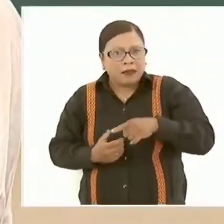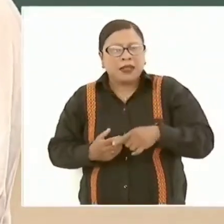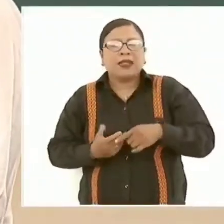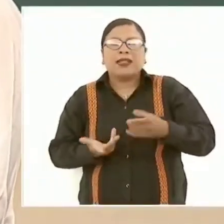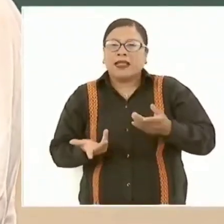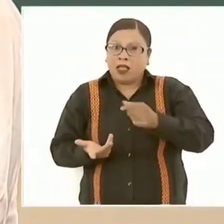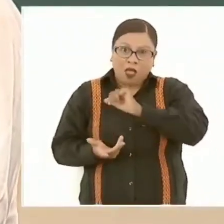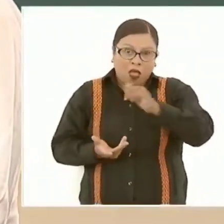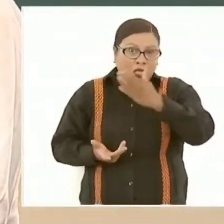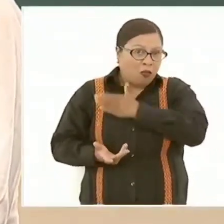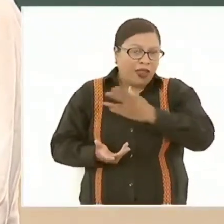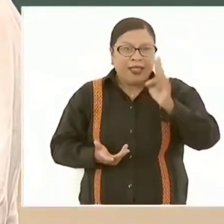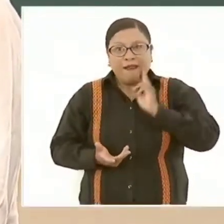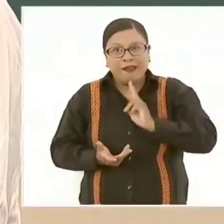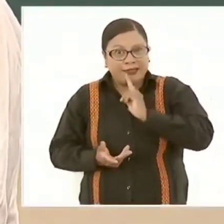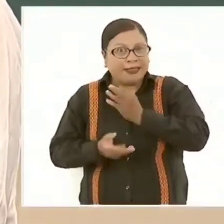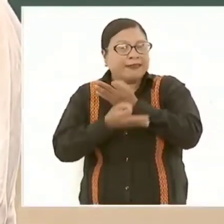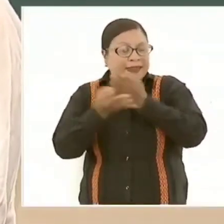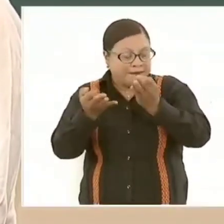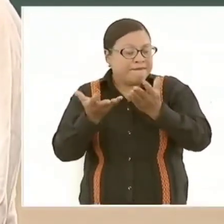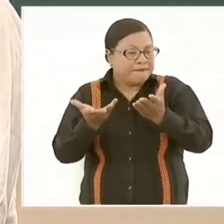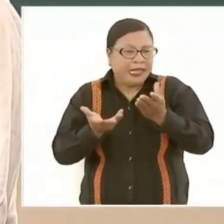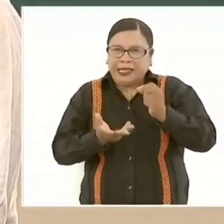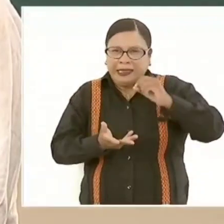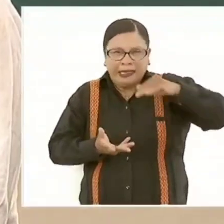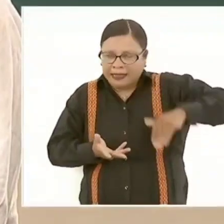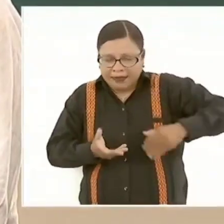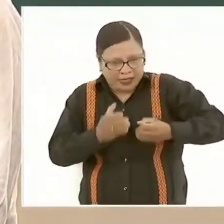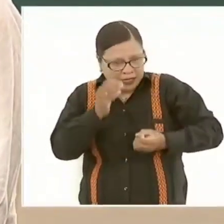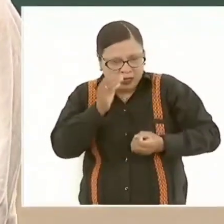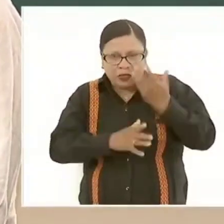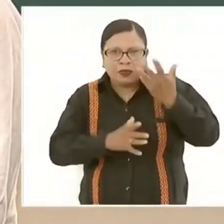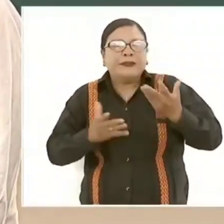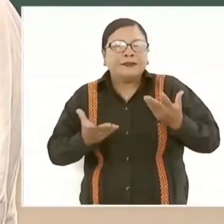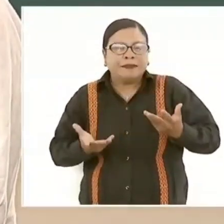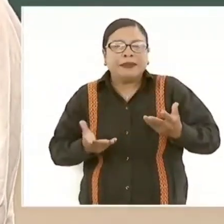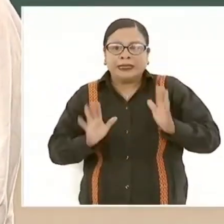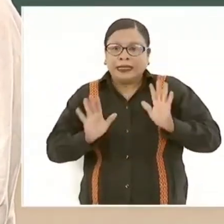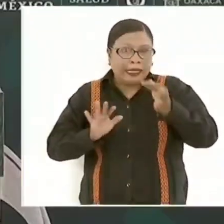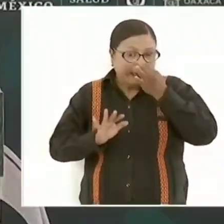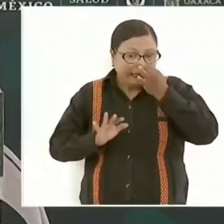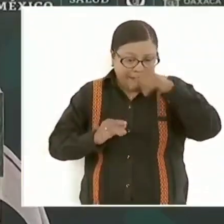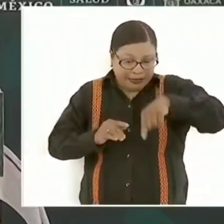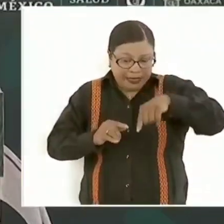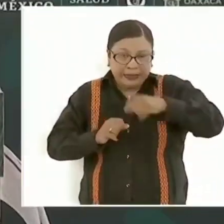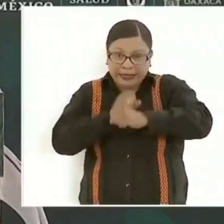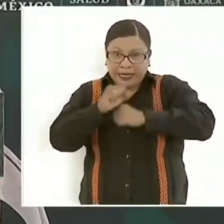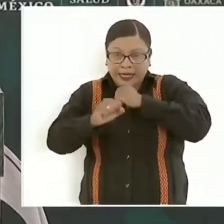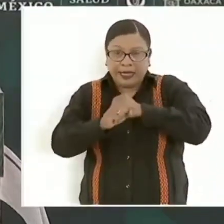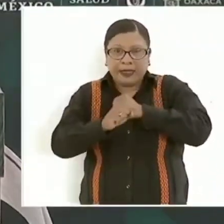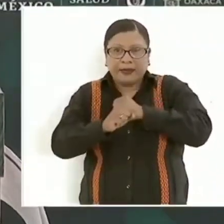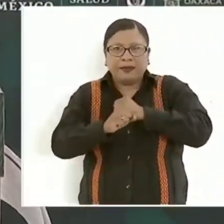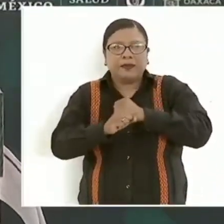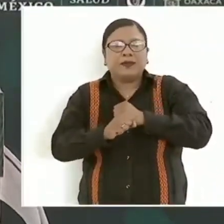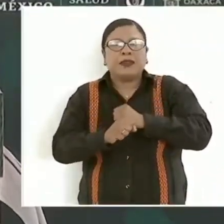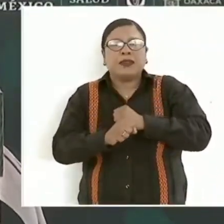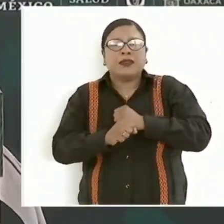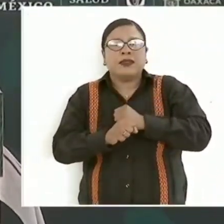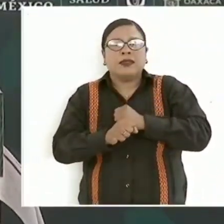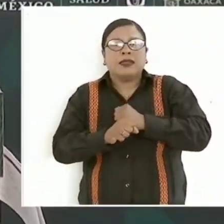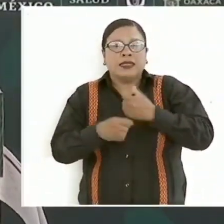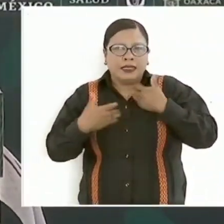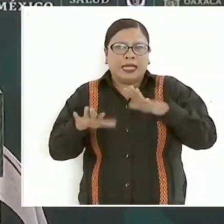buena noticia, porque esto es nuevo. Ya a partir de este año, ya le pedí